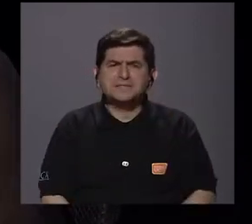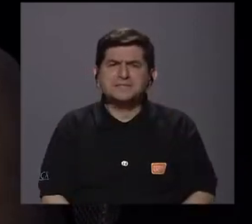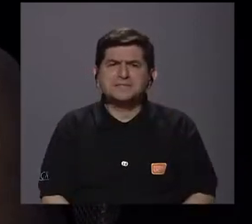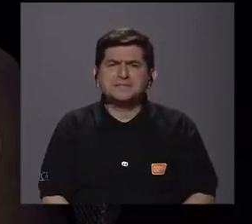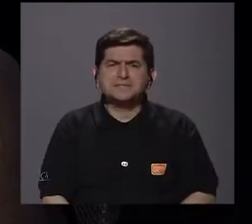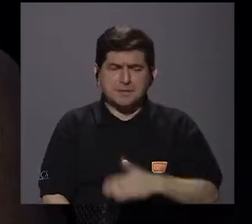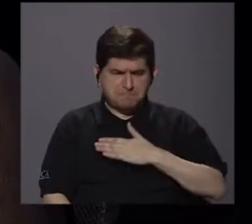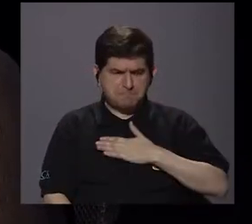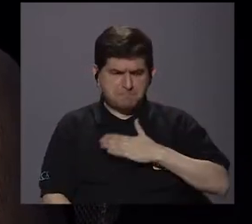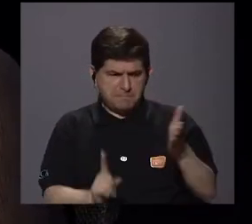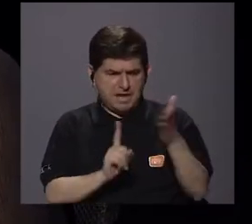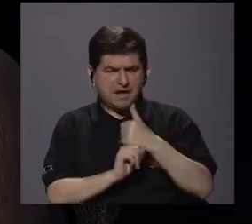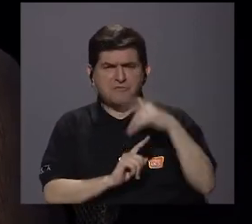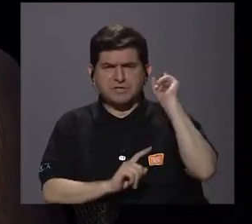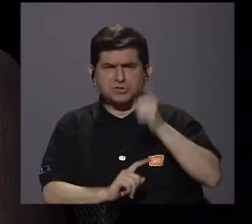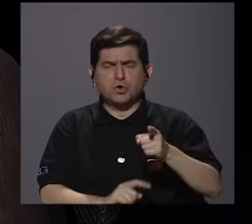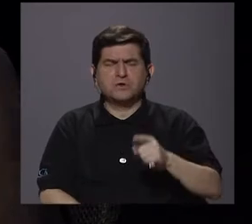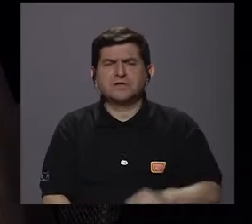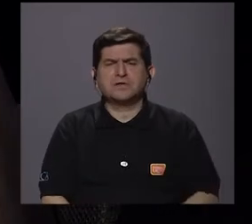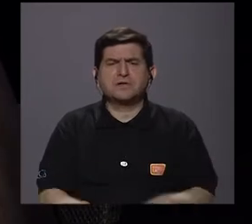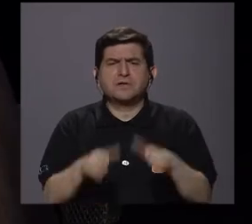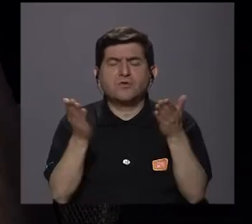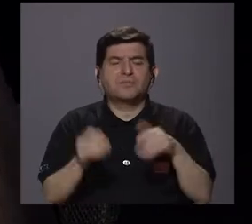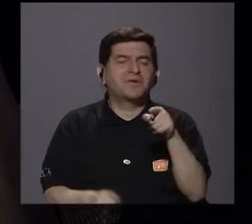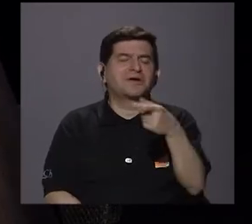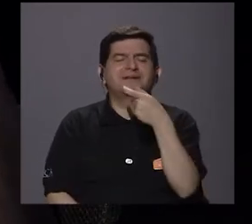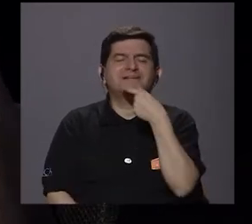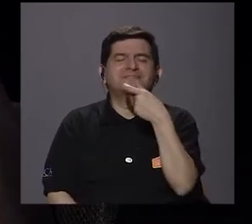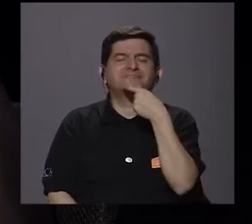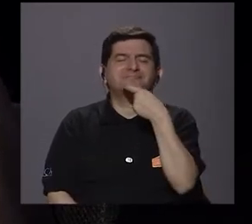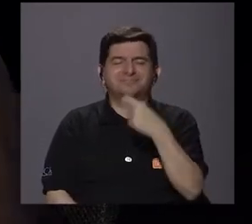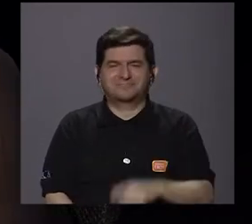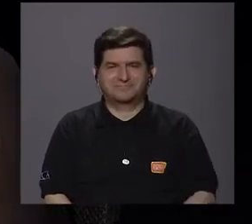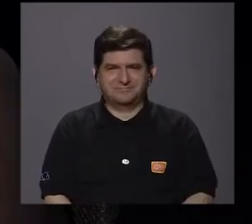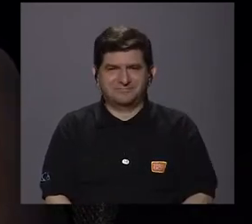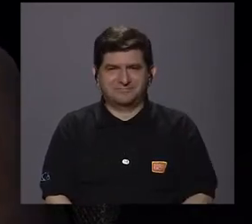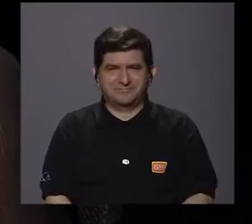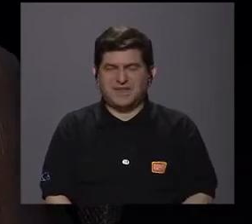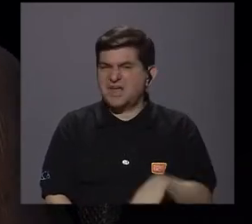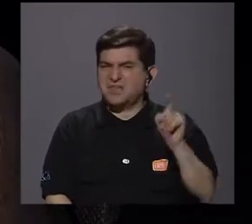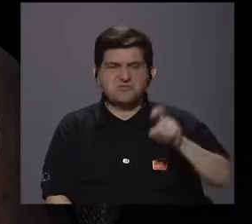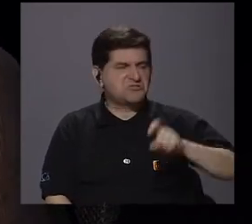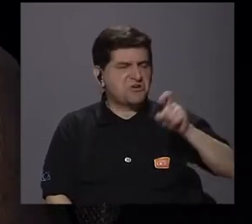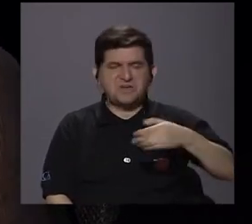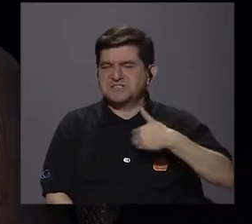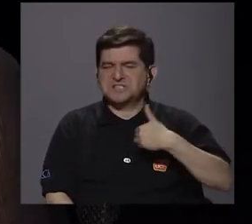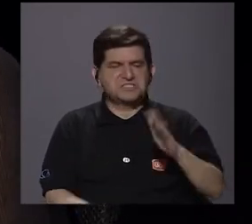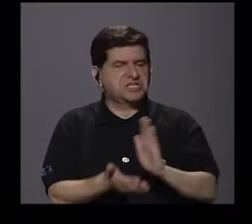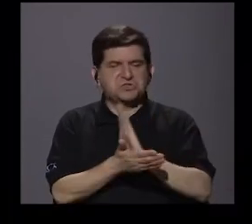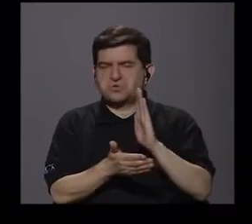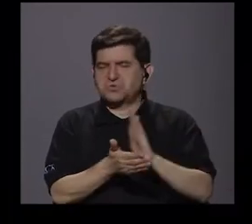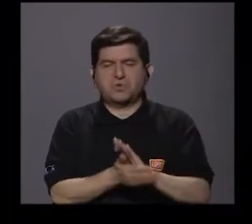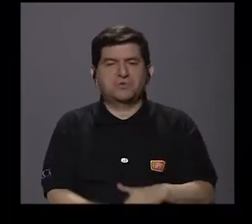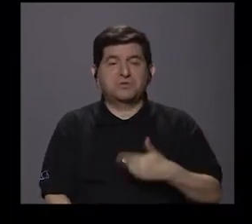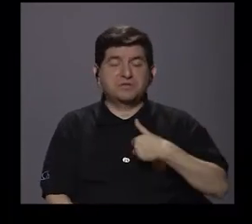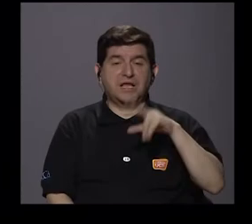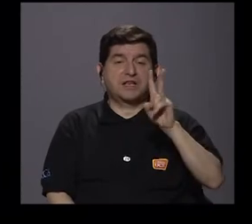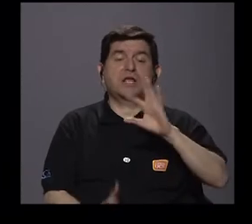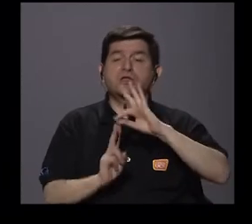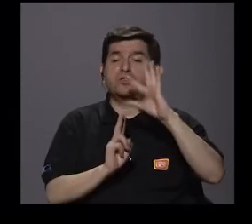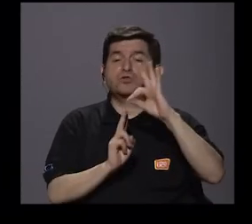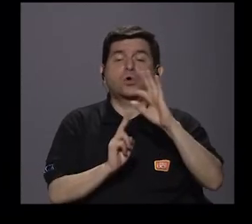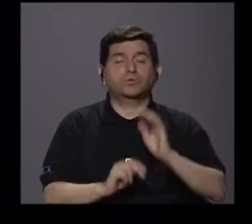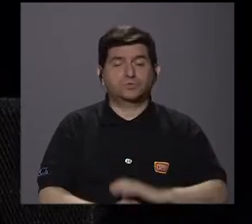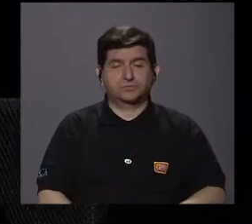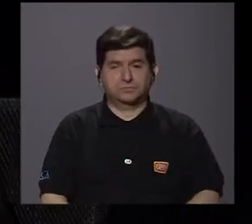está la orden de mi arresto, él básicamente lo que hace es reírse y decir que no lo necesitan, que tengo dos